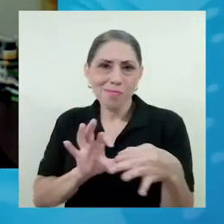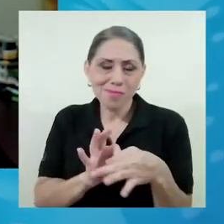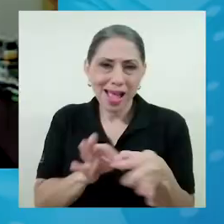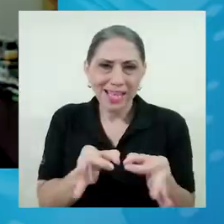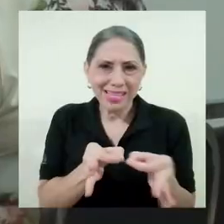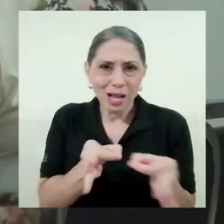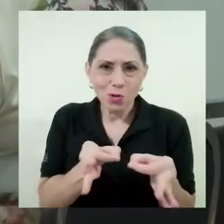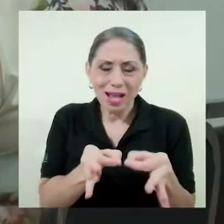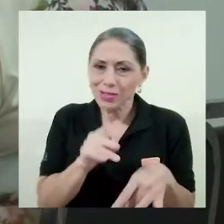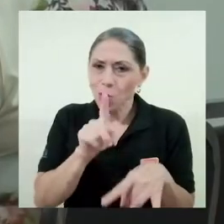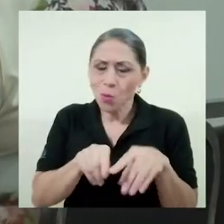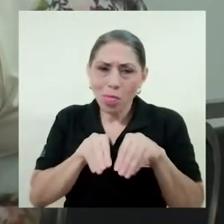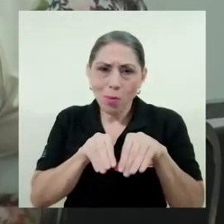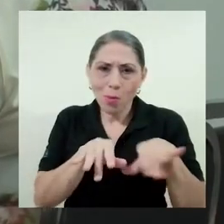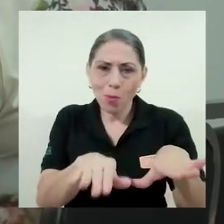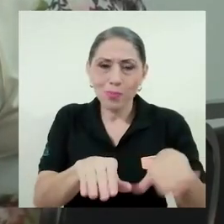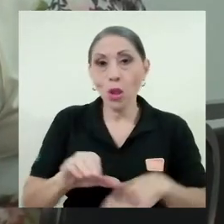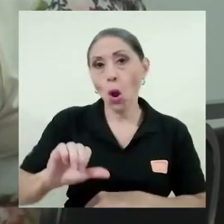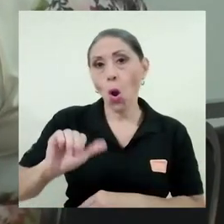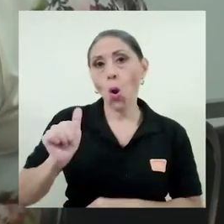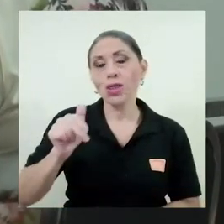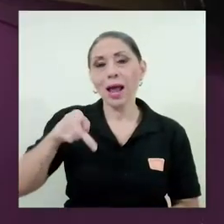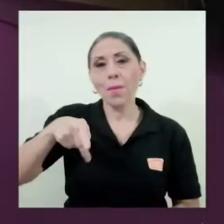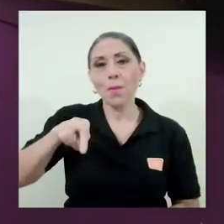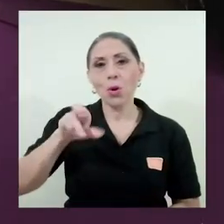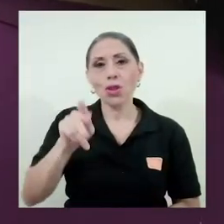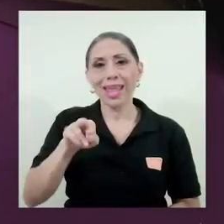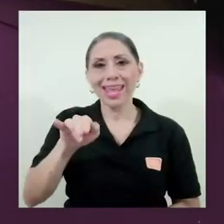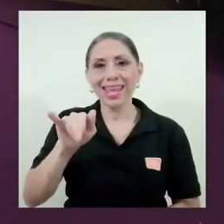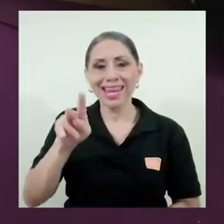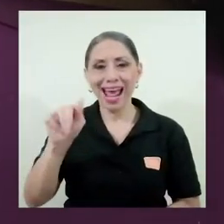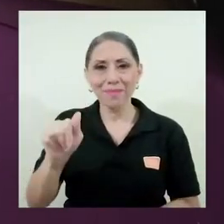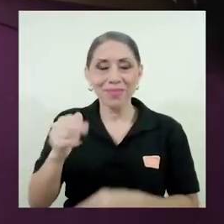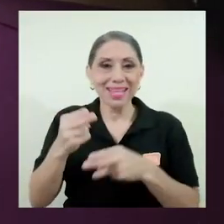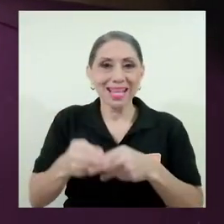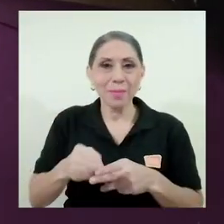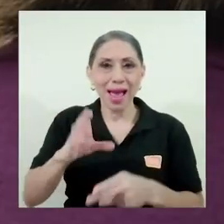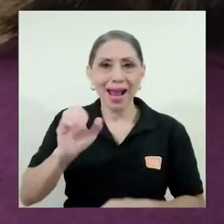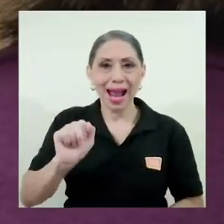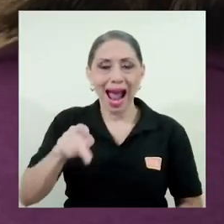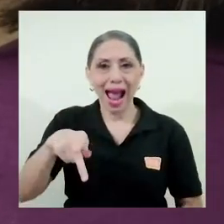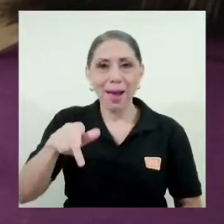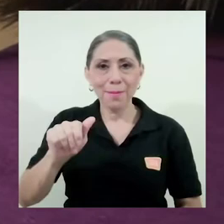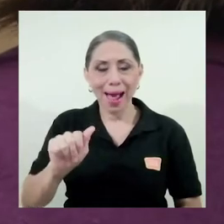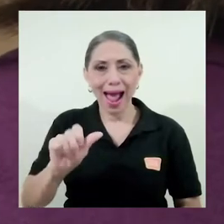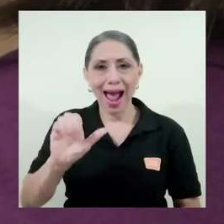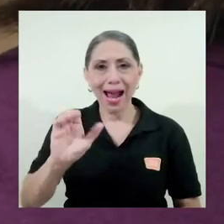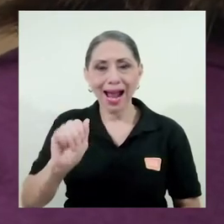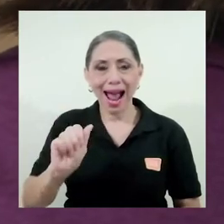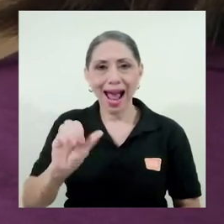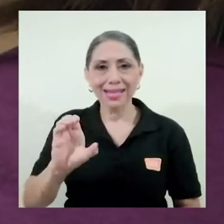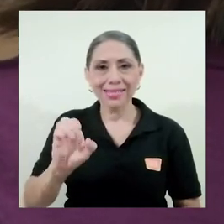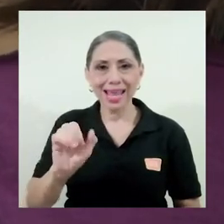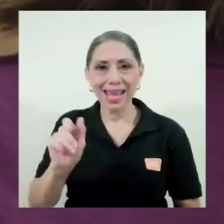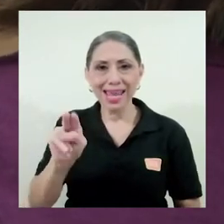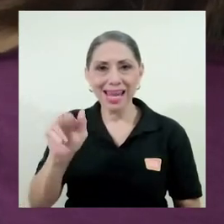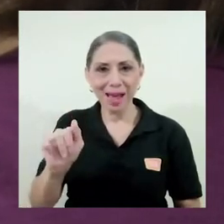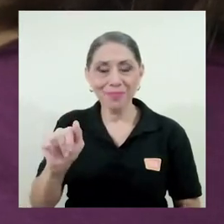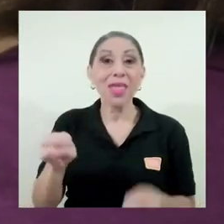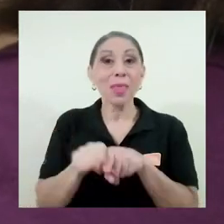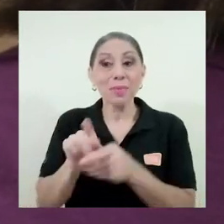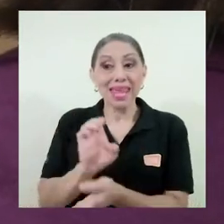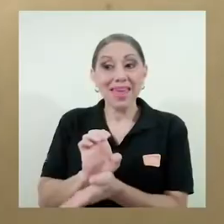reproduzcan. Tenemos otra proteína conocida como capa caseína. La capa caseína también evita que